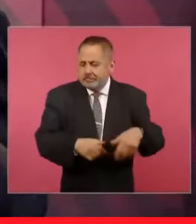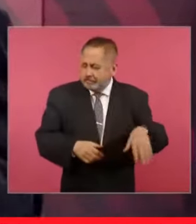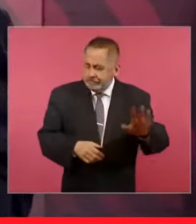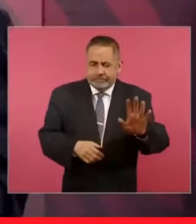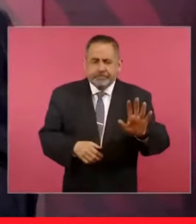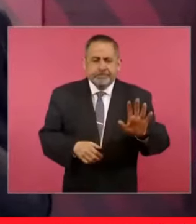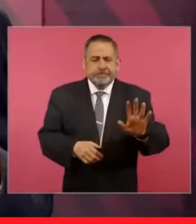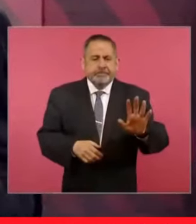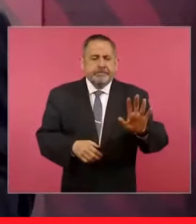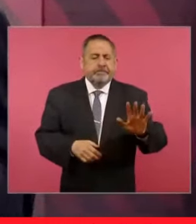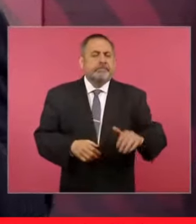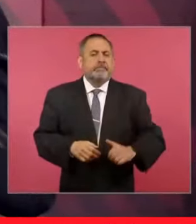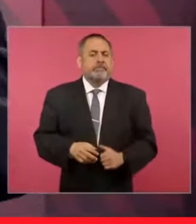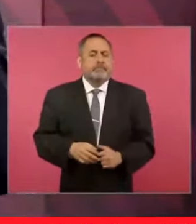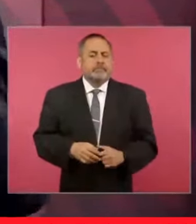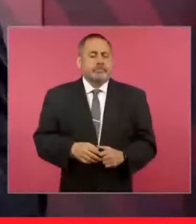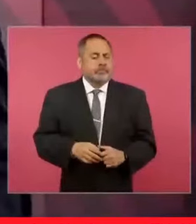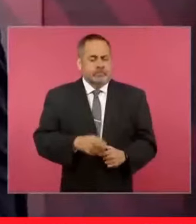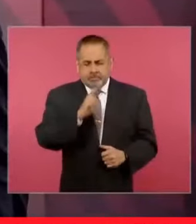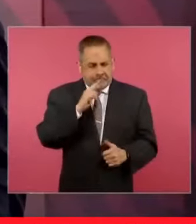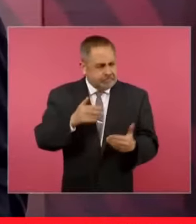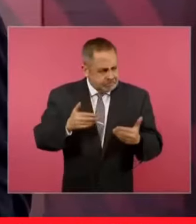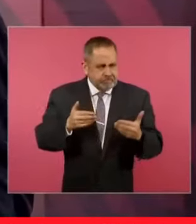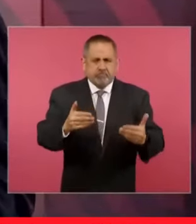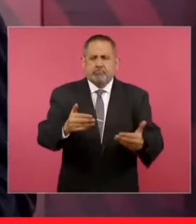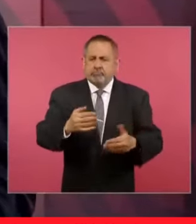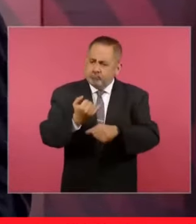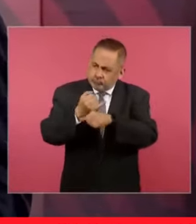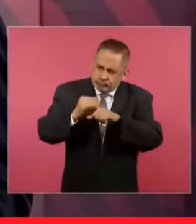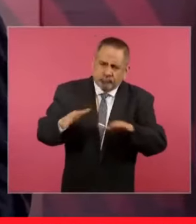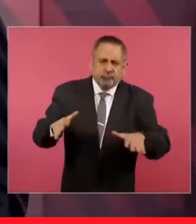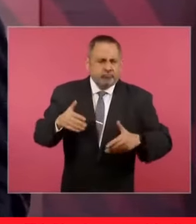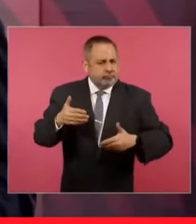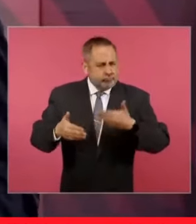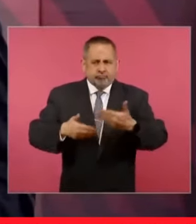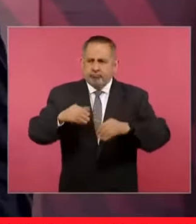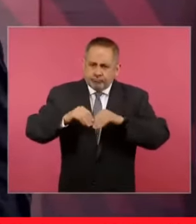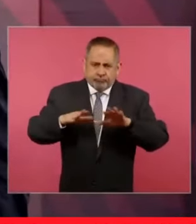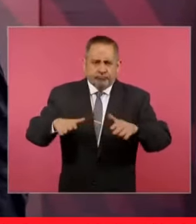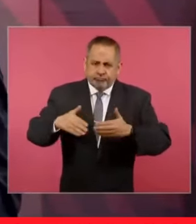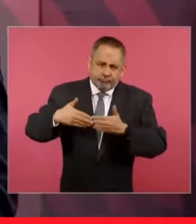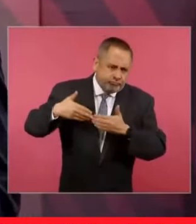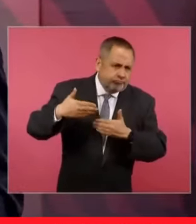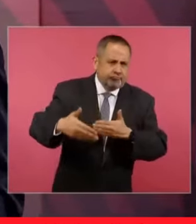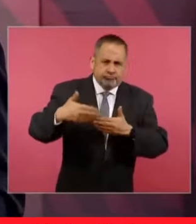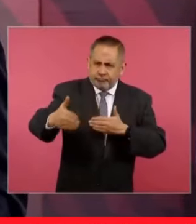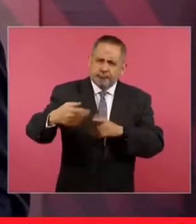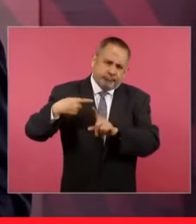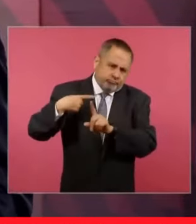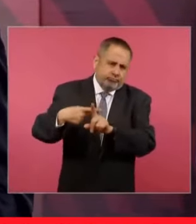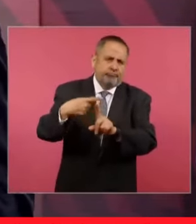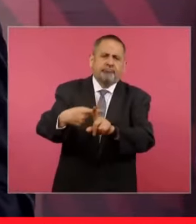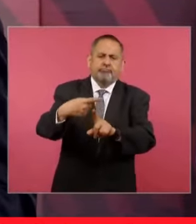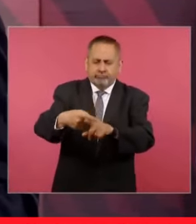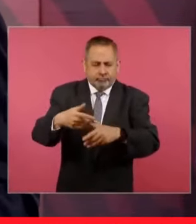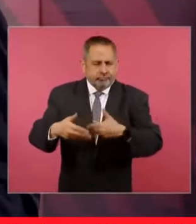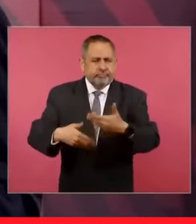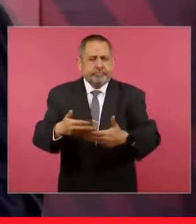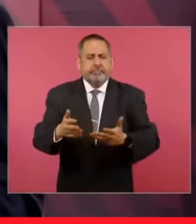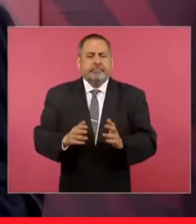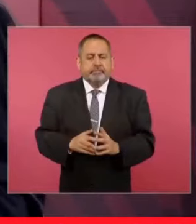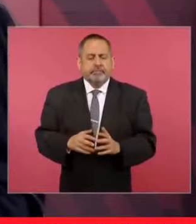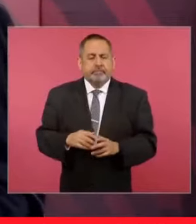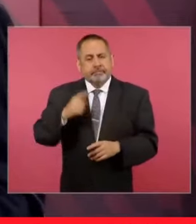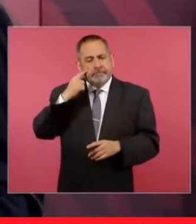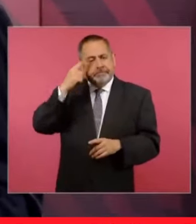o sea vamos a hacia adante eh A